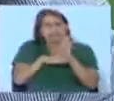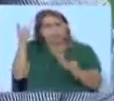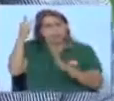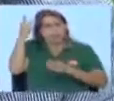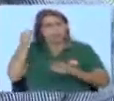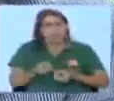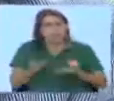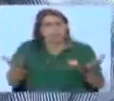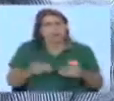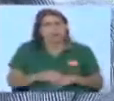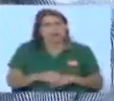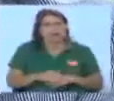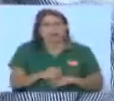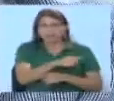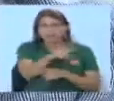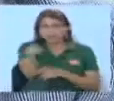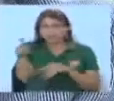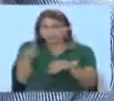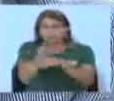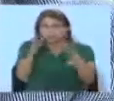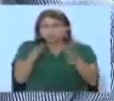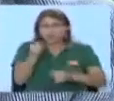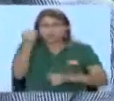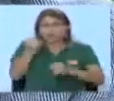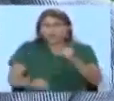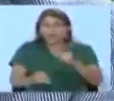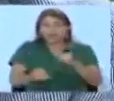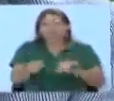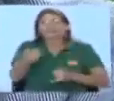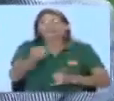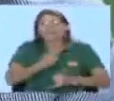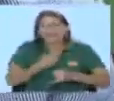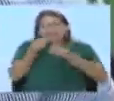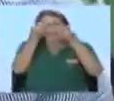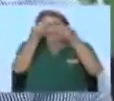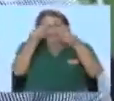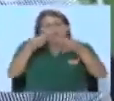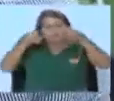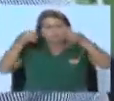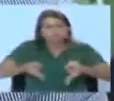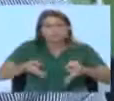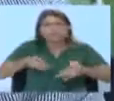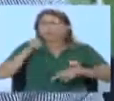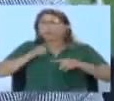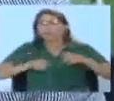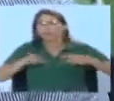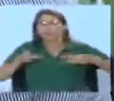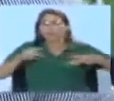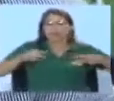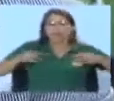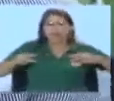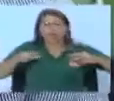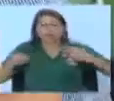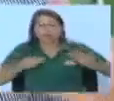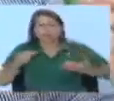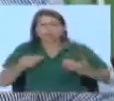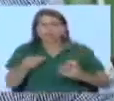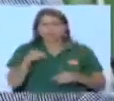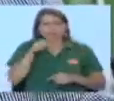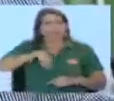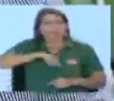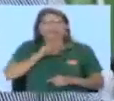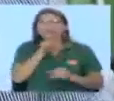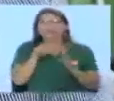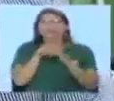usuario final tenga la información precisa, porque no se valen las contradicciones. No estamos en un modelo democrático en donde